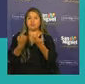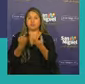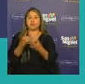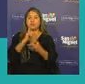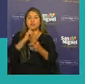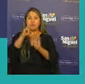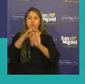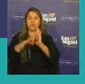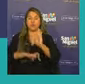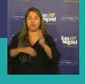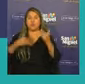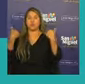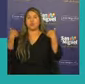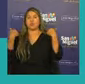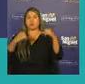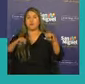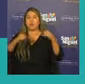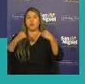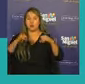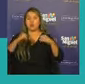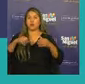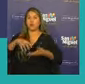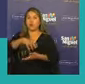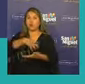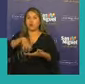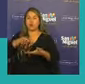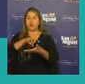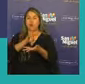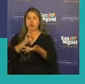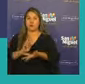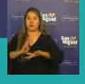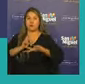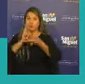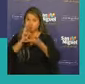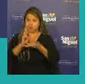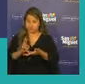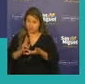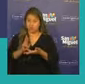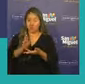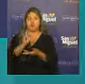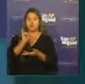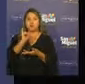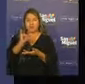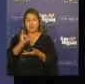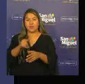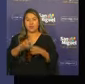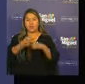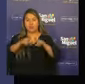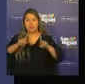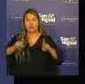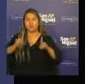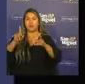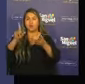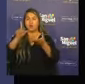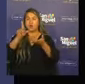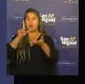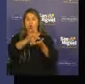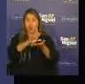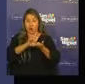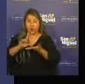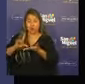destacados. Deportistas de la comuna que salen a representarnos, que nos representan en distintos espacios,